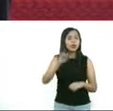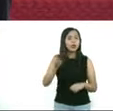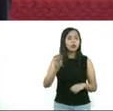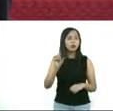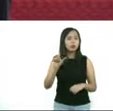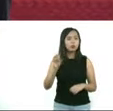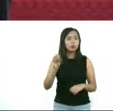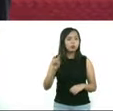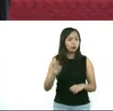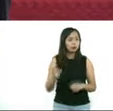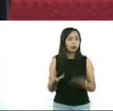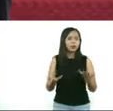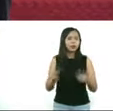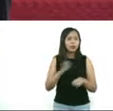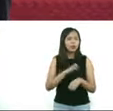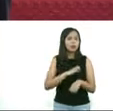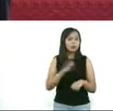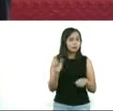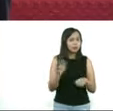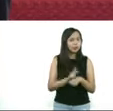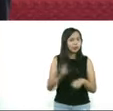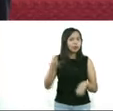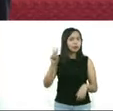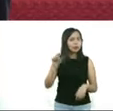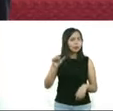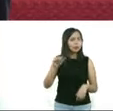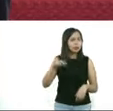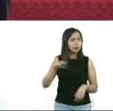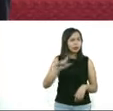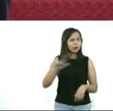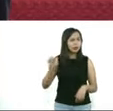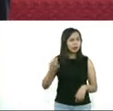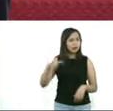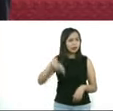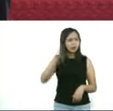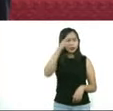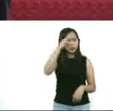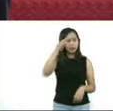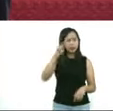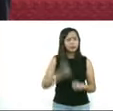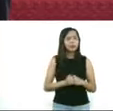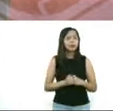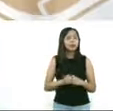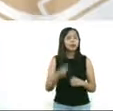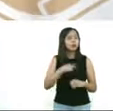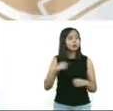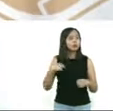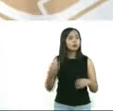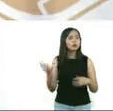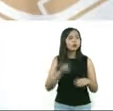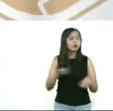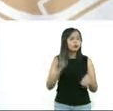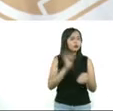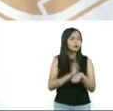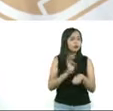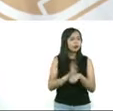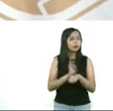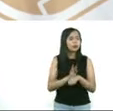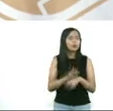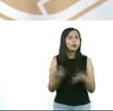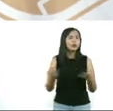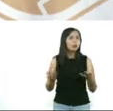especie endémica del Valle de México y nuestro objetivo es conservarla. Entonces, no solamente es